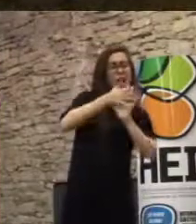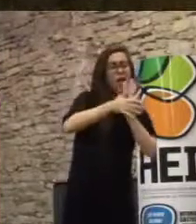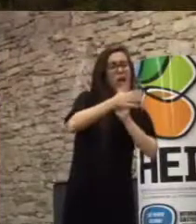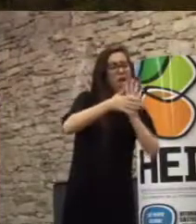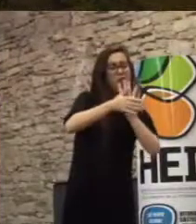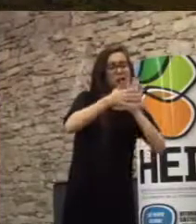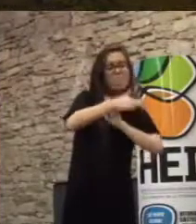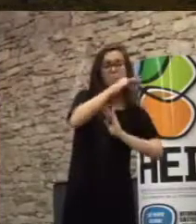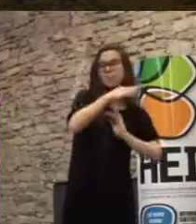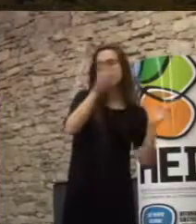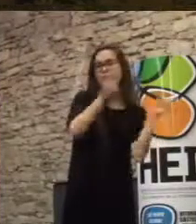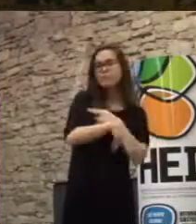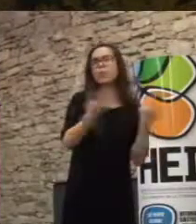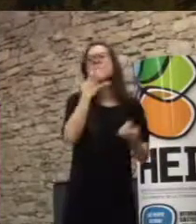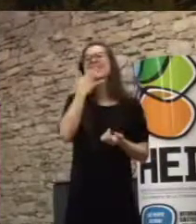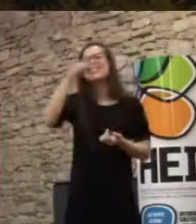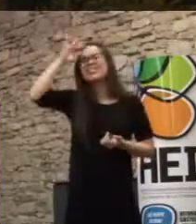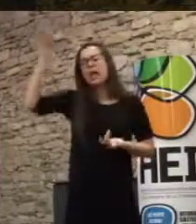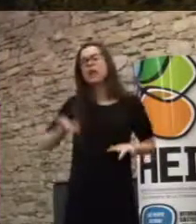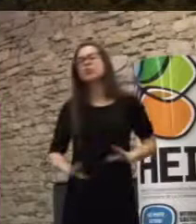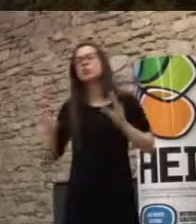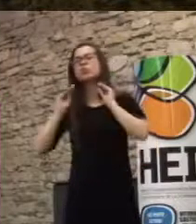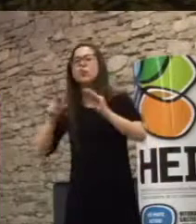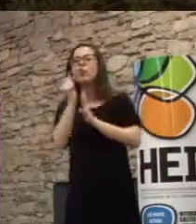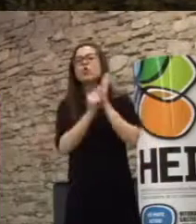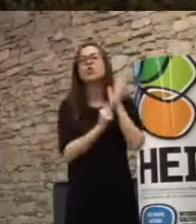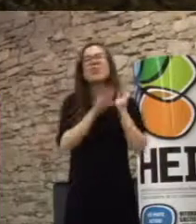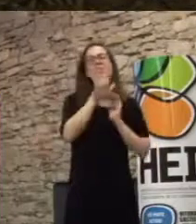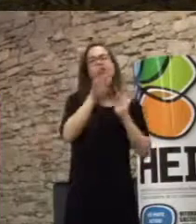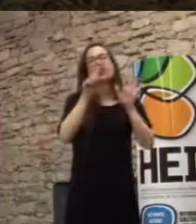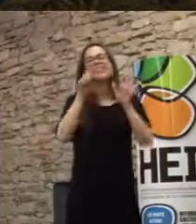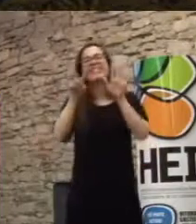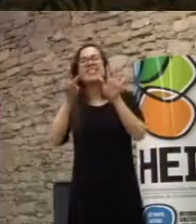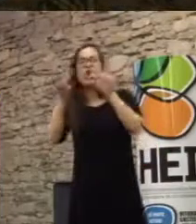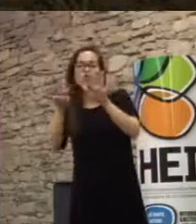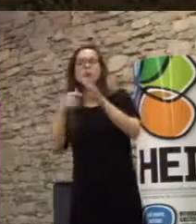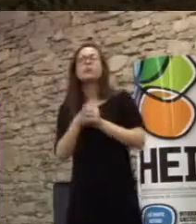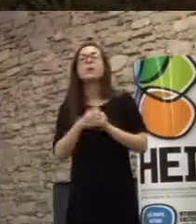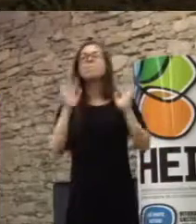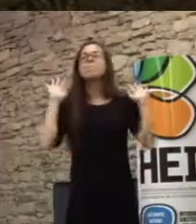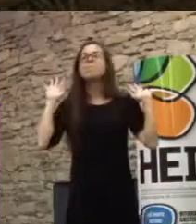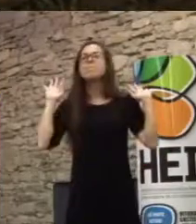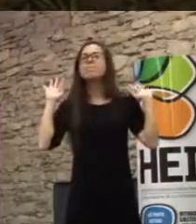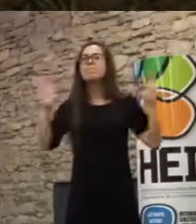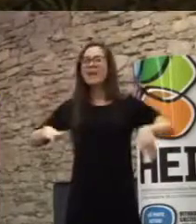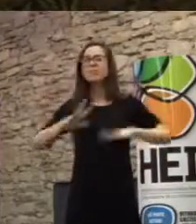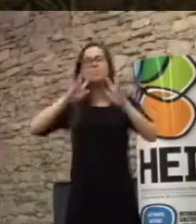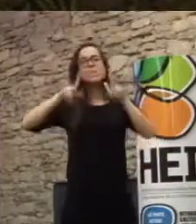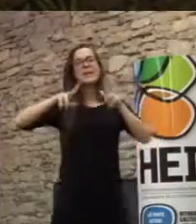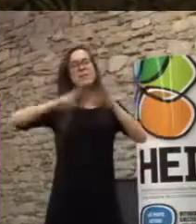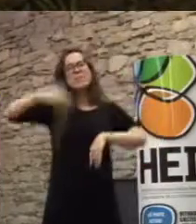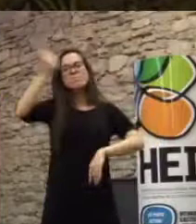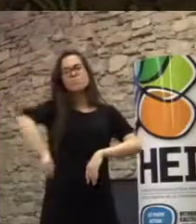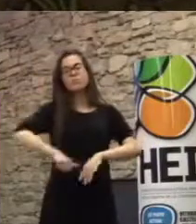seis siete ocho y un penco en matemáticas y es muy bien ha sacado 5 6 6 7 y 8 muy bien pero ha suspendido matemáticas